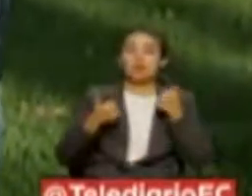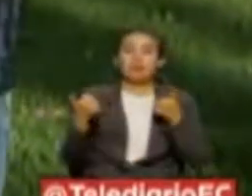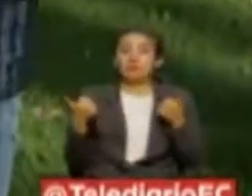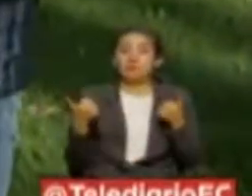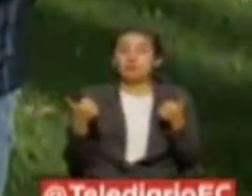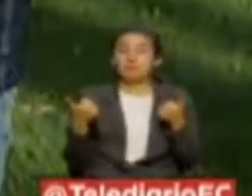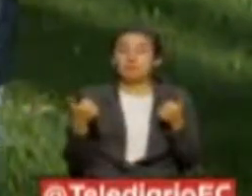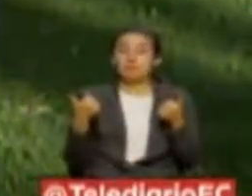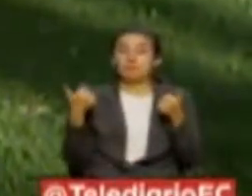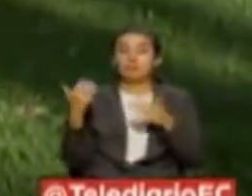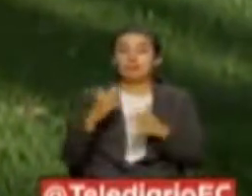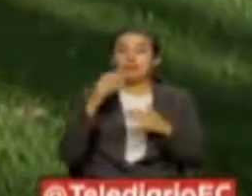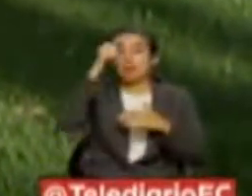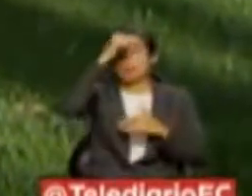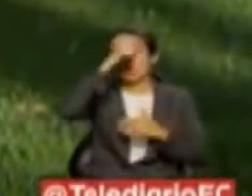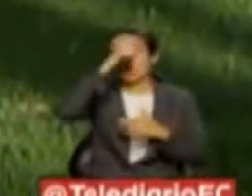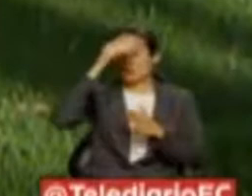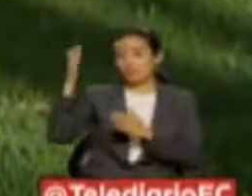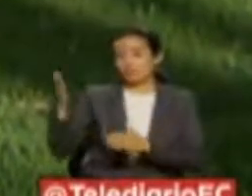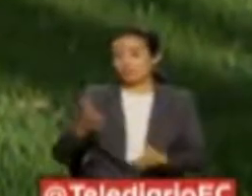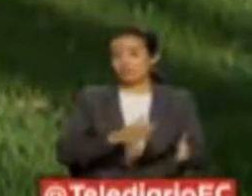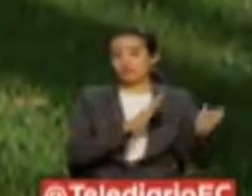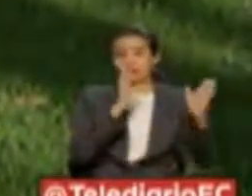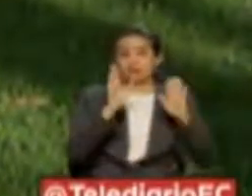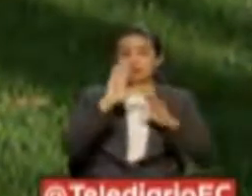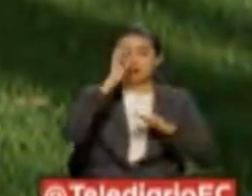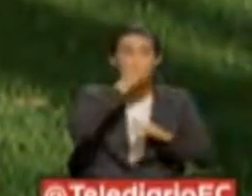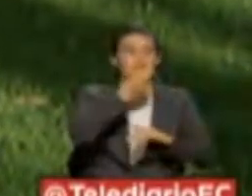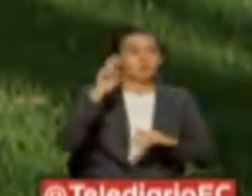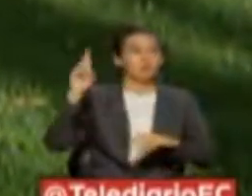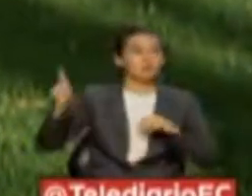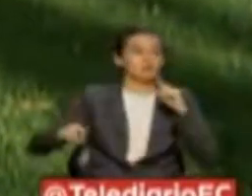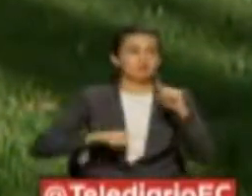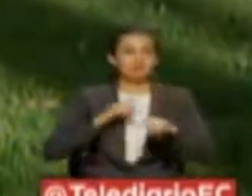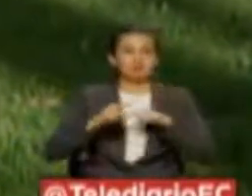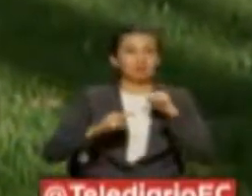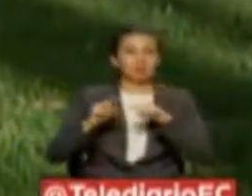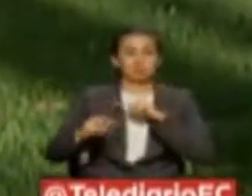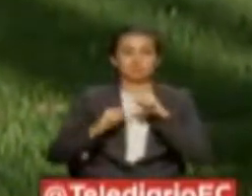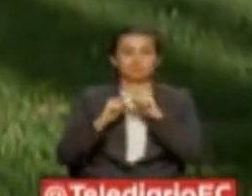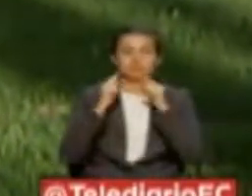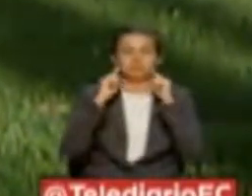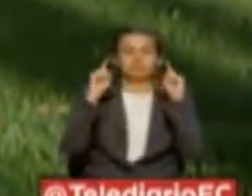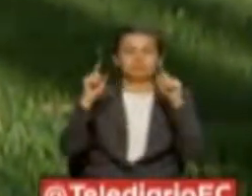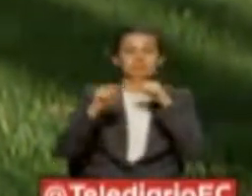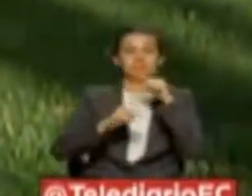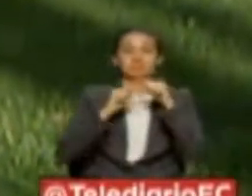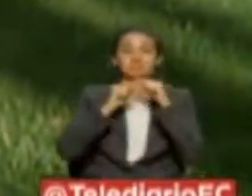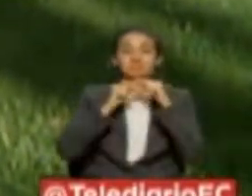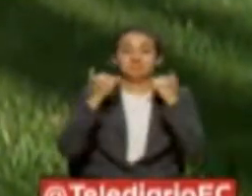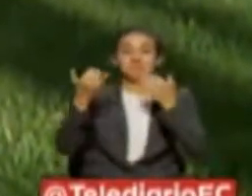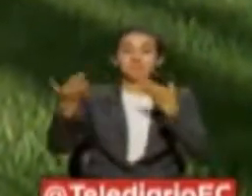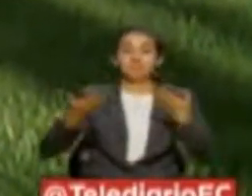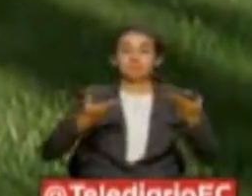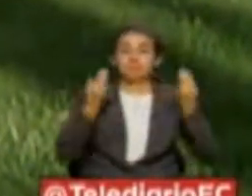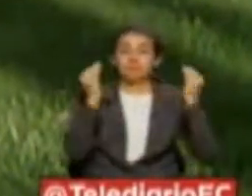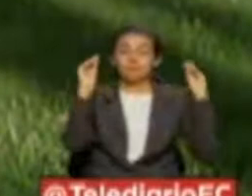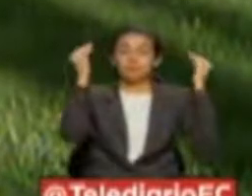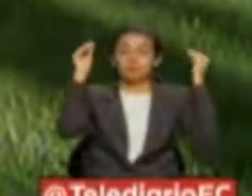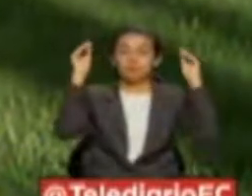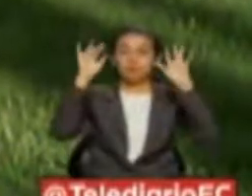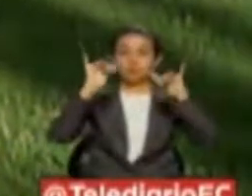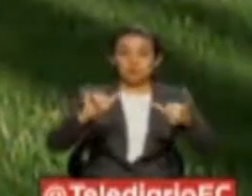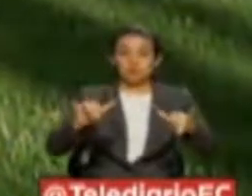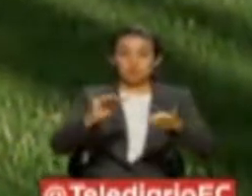bien decían, este día domingo desde la Tribuna del Sur. Bienvenido, Rodrigo, buena hora por la juventud ecuatoriana que se